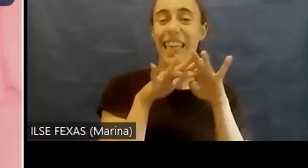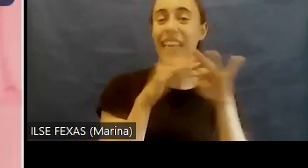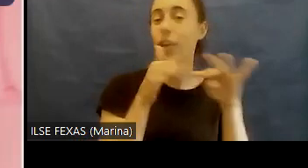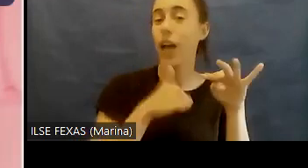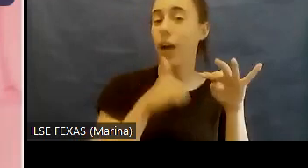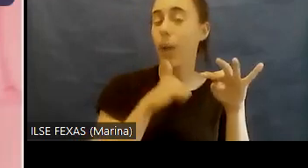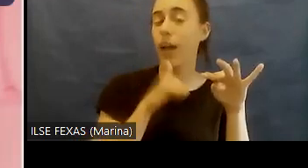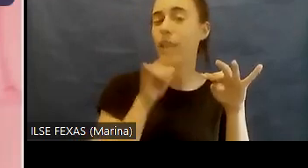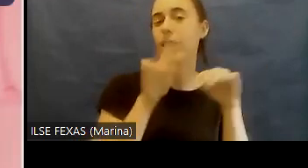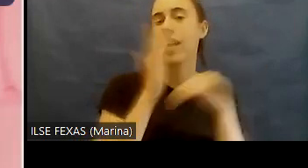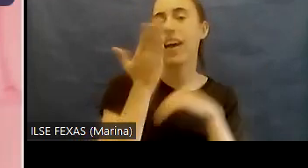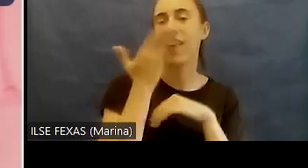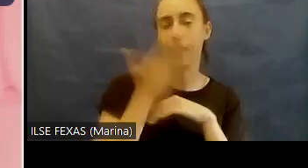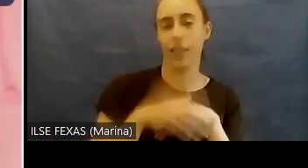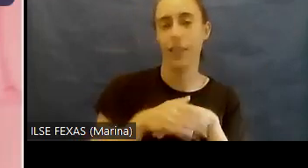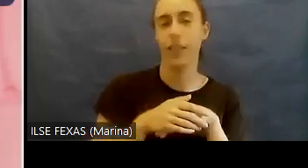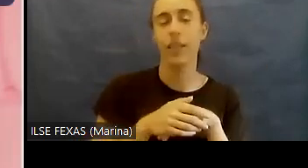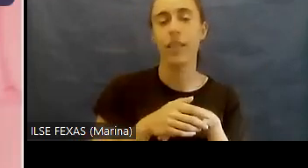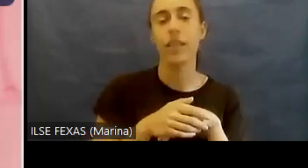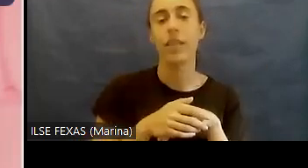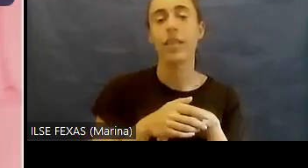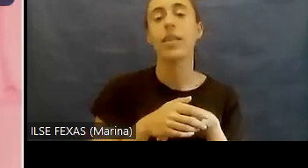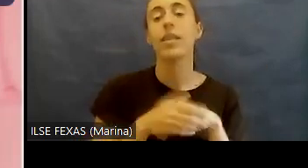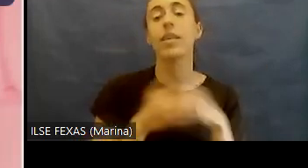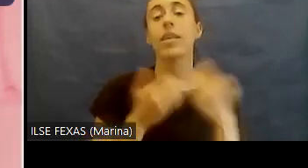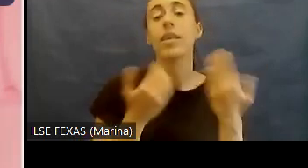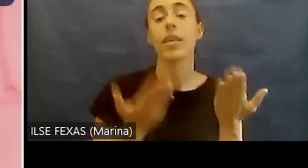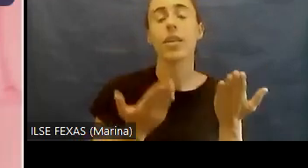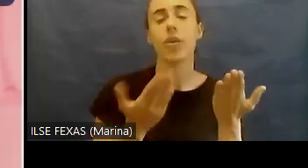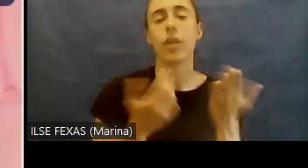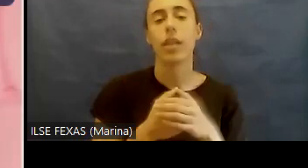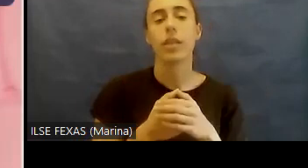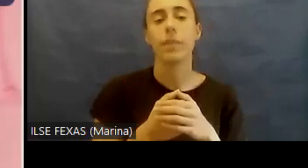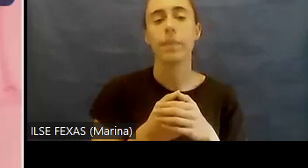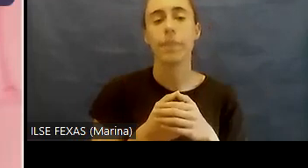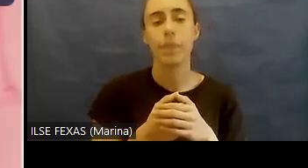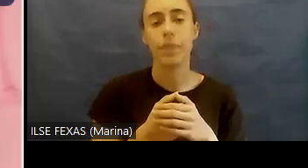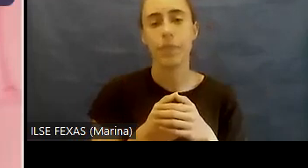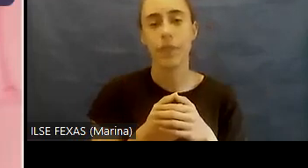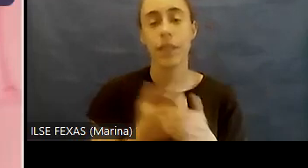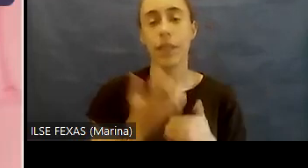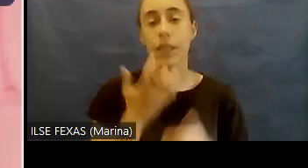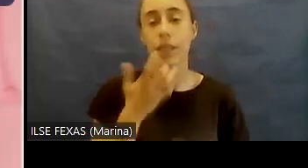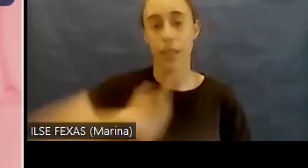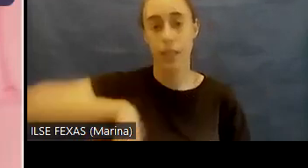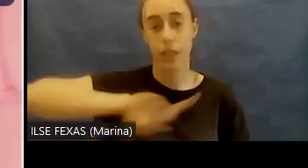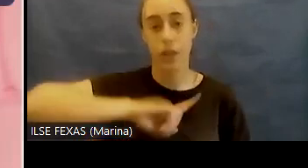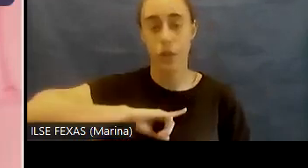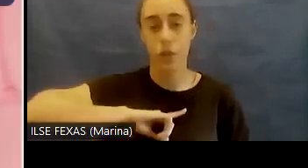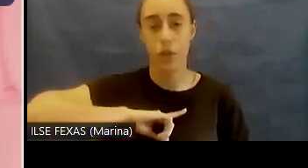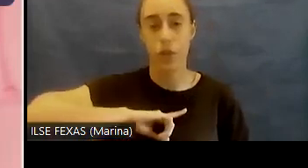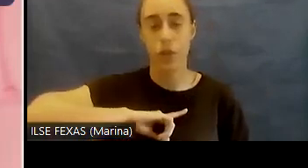que unen el hueso con la pieza dentaria. De forma que si nosotros conseguimos que la